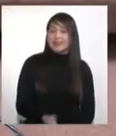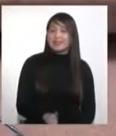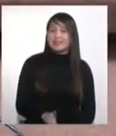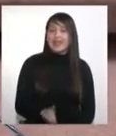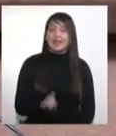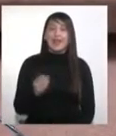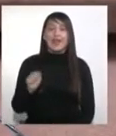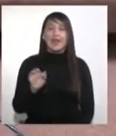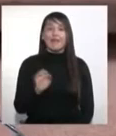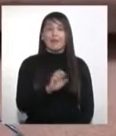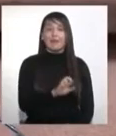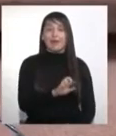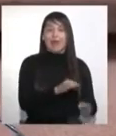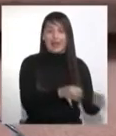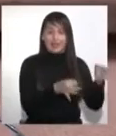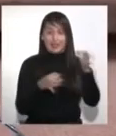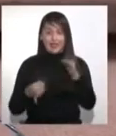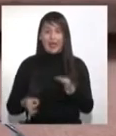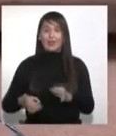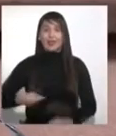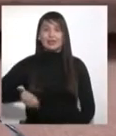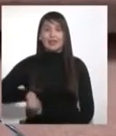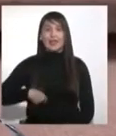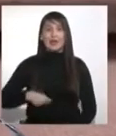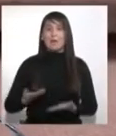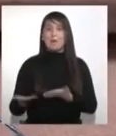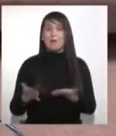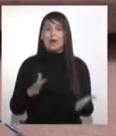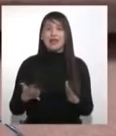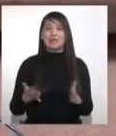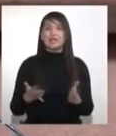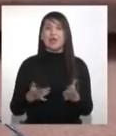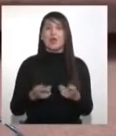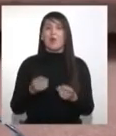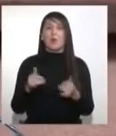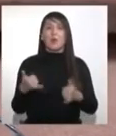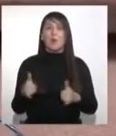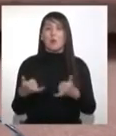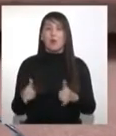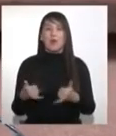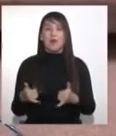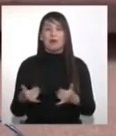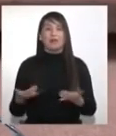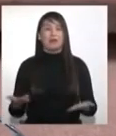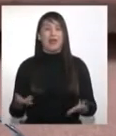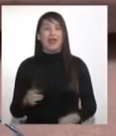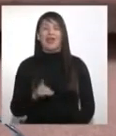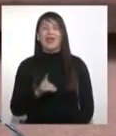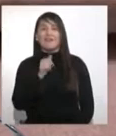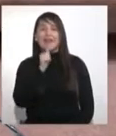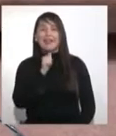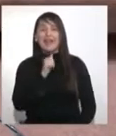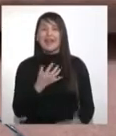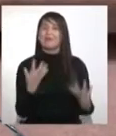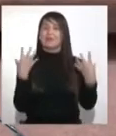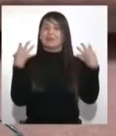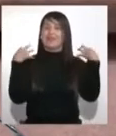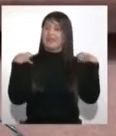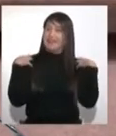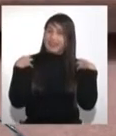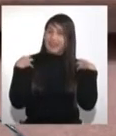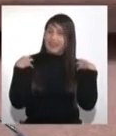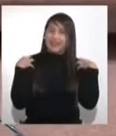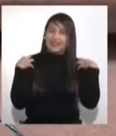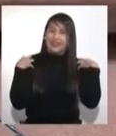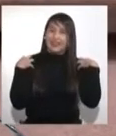al Senado parece un juego econométrico. Es demagógico e irresponsable y se